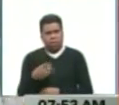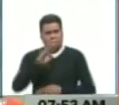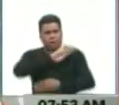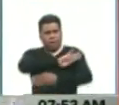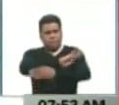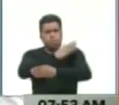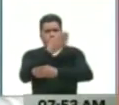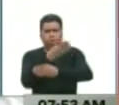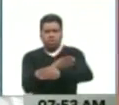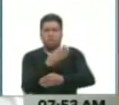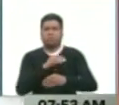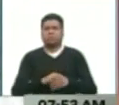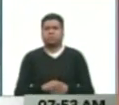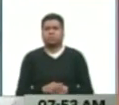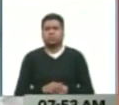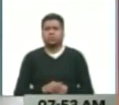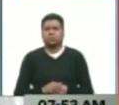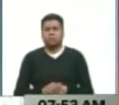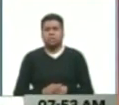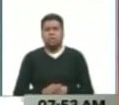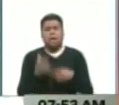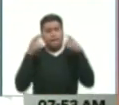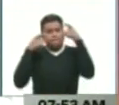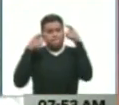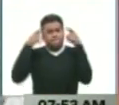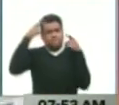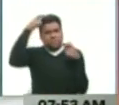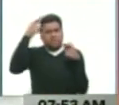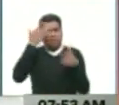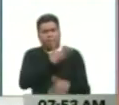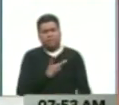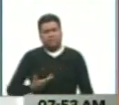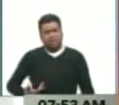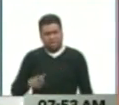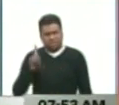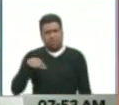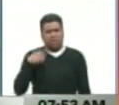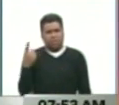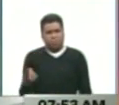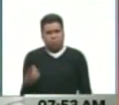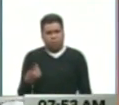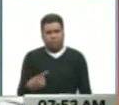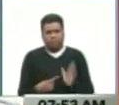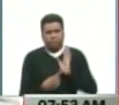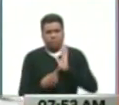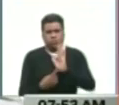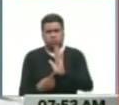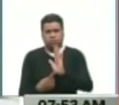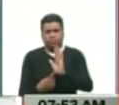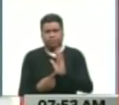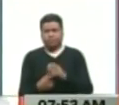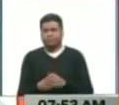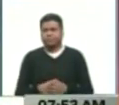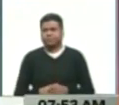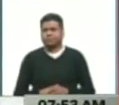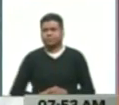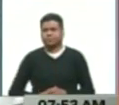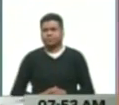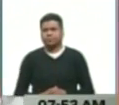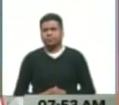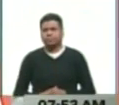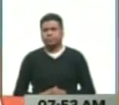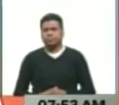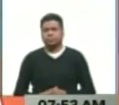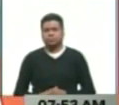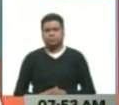hace 8 años, el presidente Chávez, después de un espectáculo de la Colmenita, anuncia, junto con Farruko